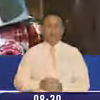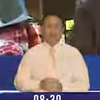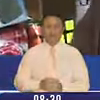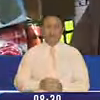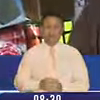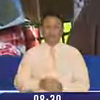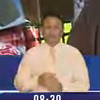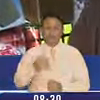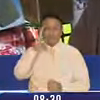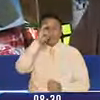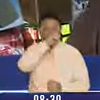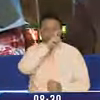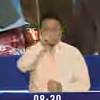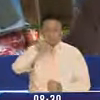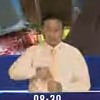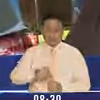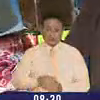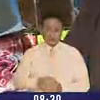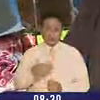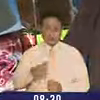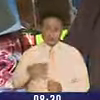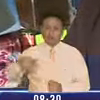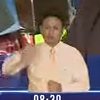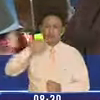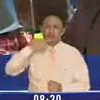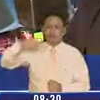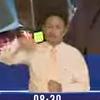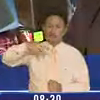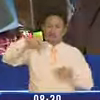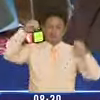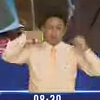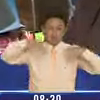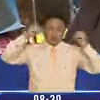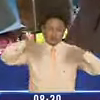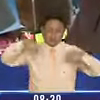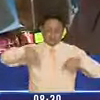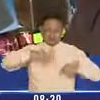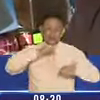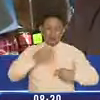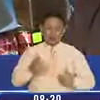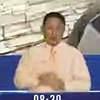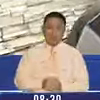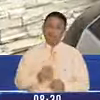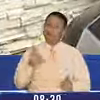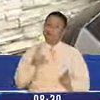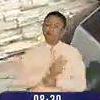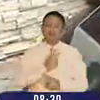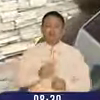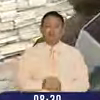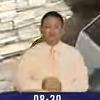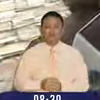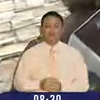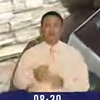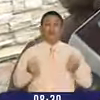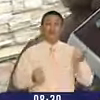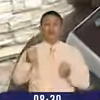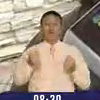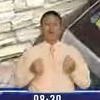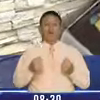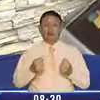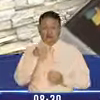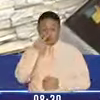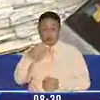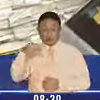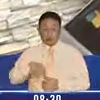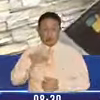Era difícil para los chicos también, que crucen la calle con las lluvias que estaba, era peor. Y los carros igual, como usted ve, que por lo que